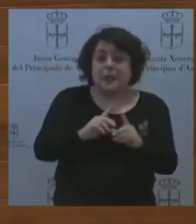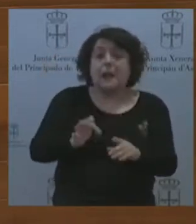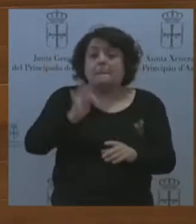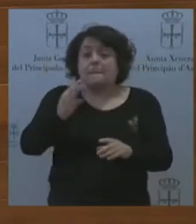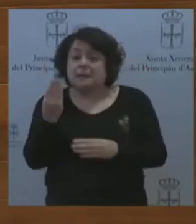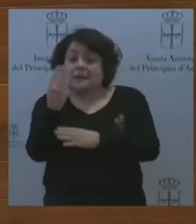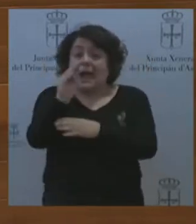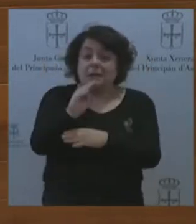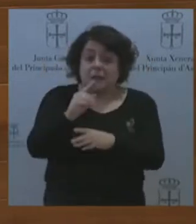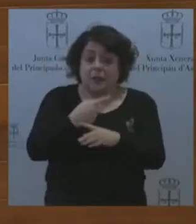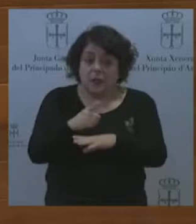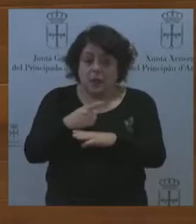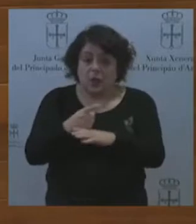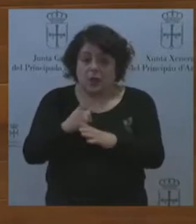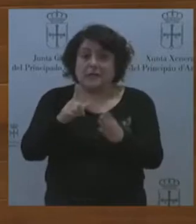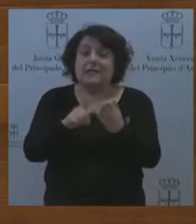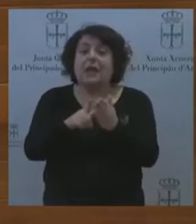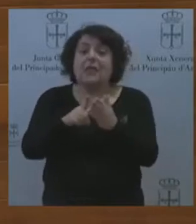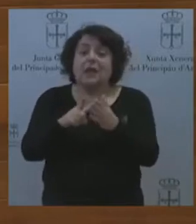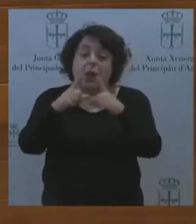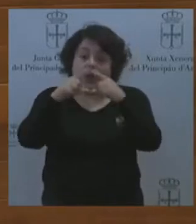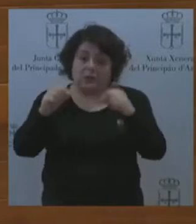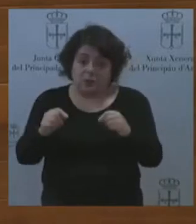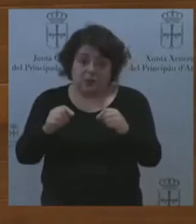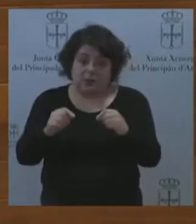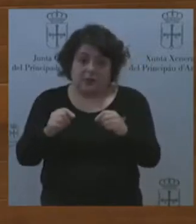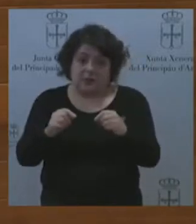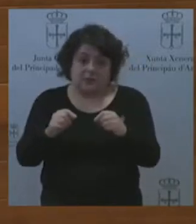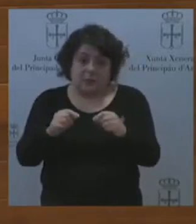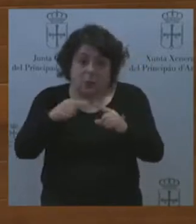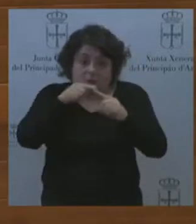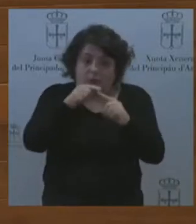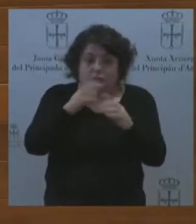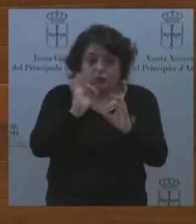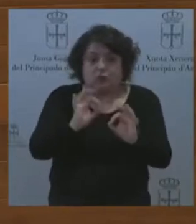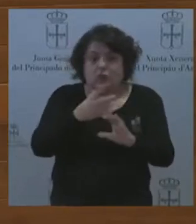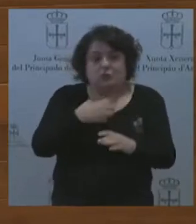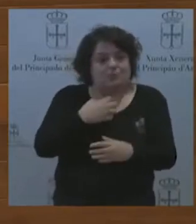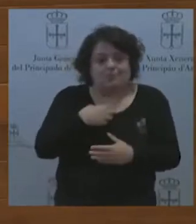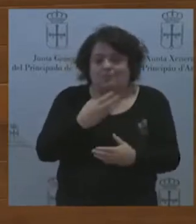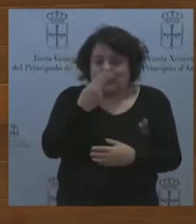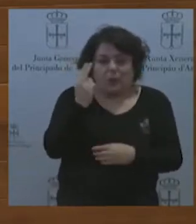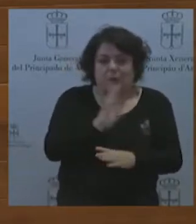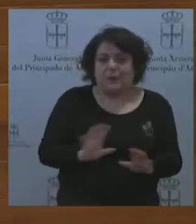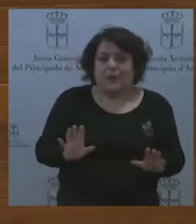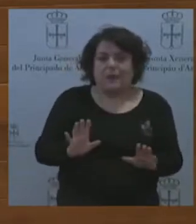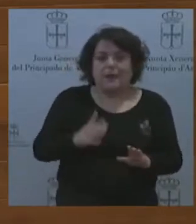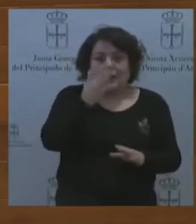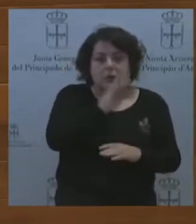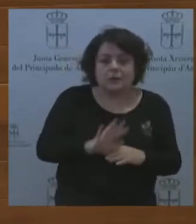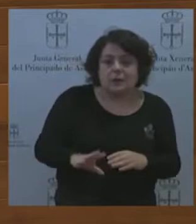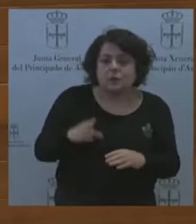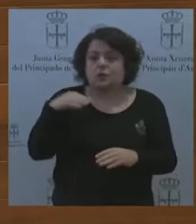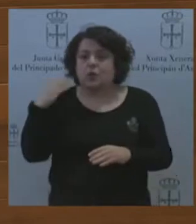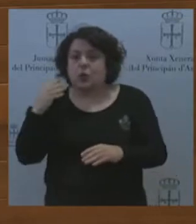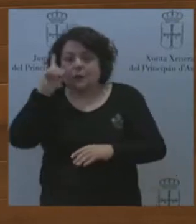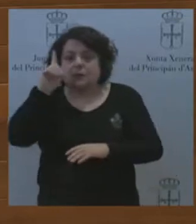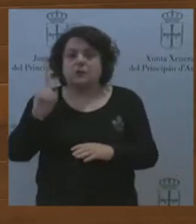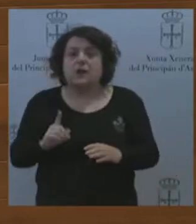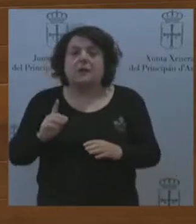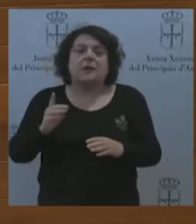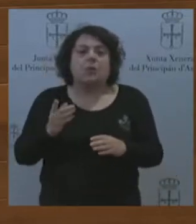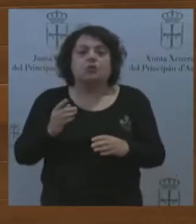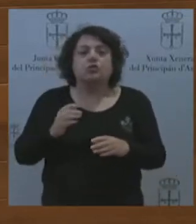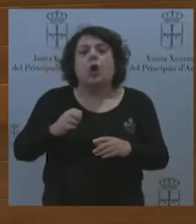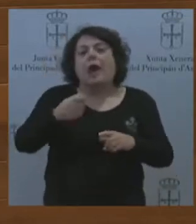tampoco, señorías, puede servir. Nuestros pequeños y jóvenes no sabrán si Segovia es España, pero estarán al tanto de todas